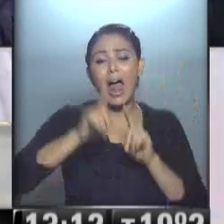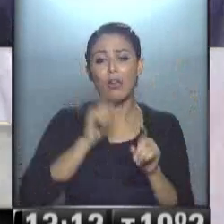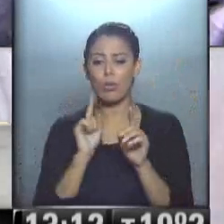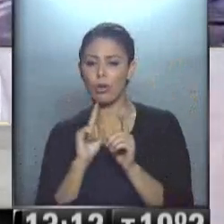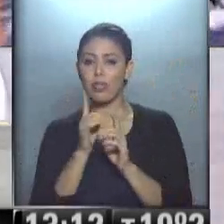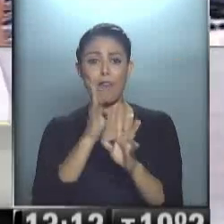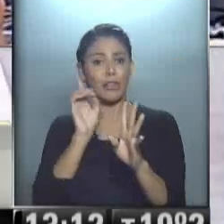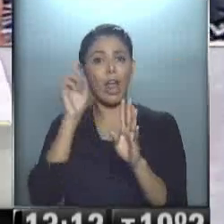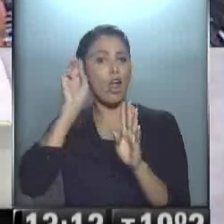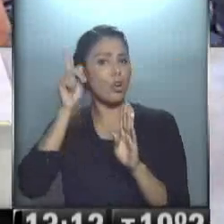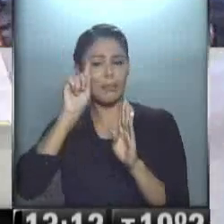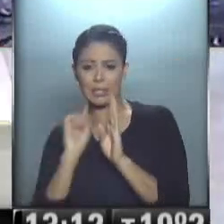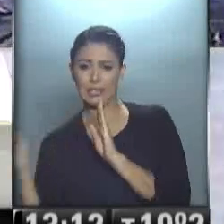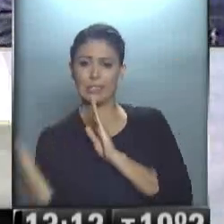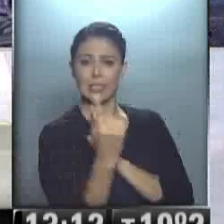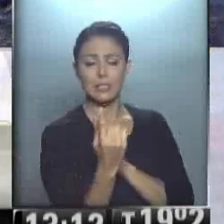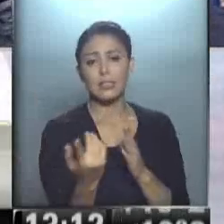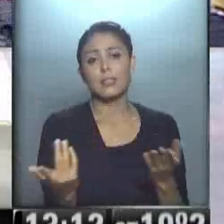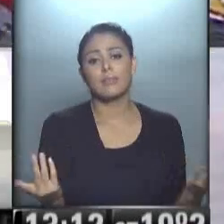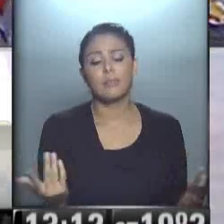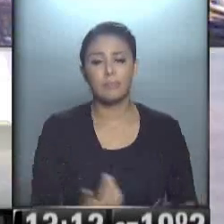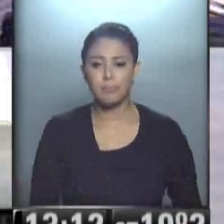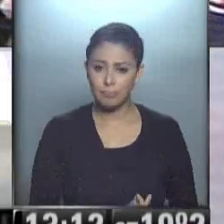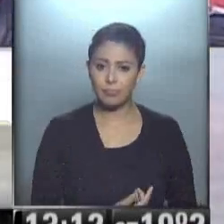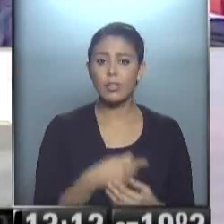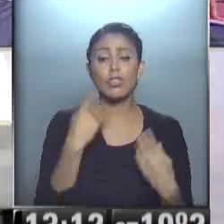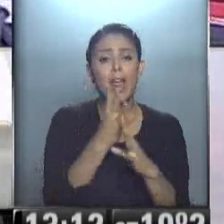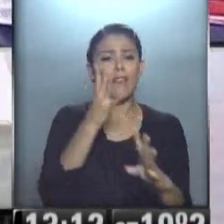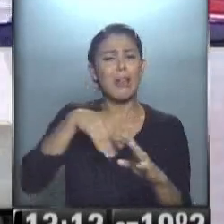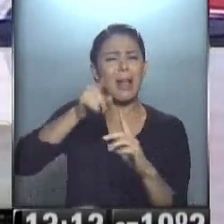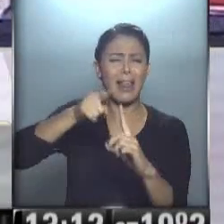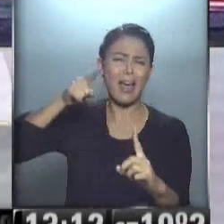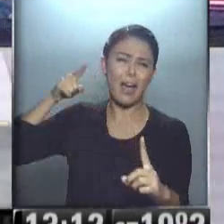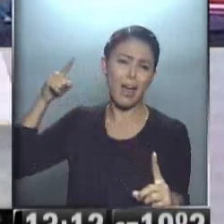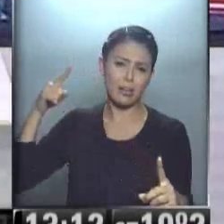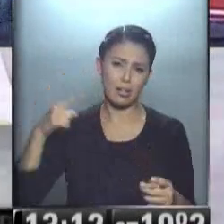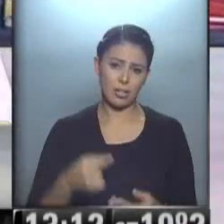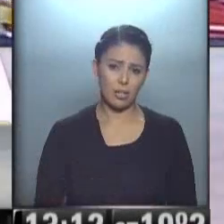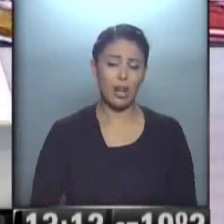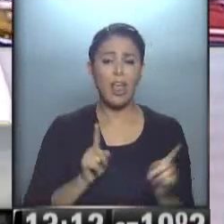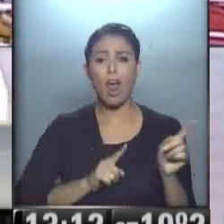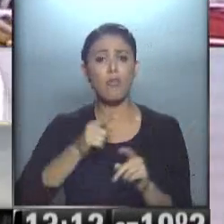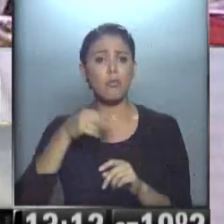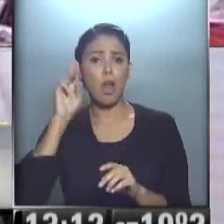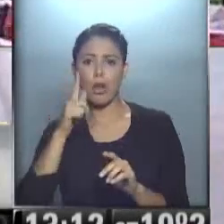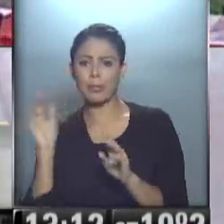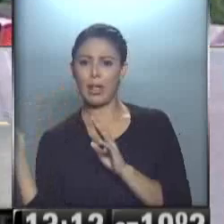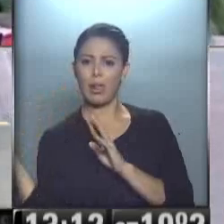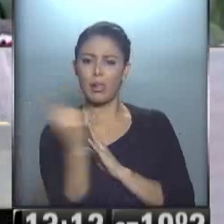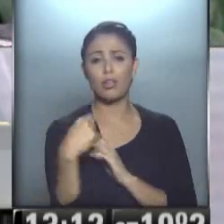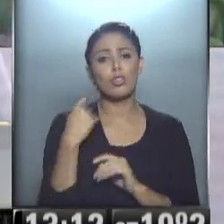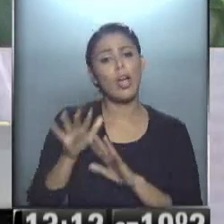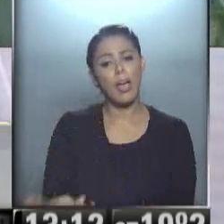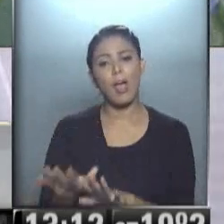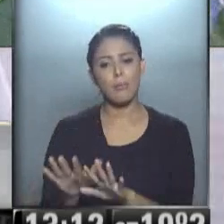colaron y no pudimos, o sea, se hizo la fila más larga eso. Se colaron y nosotras que estamos